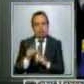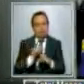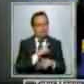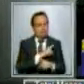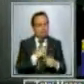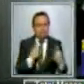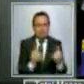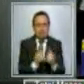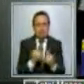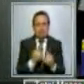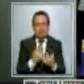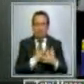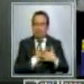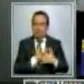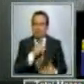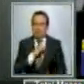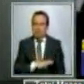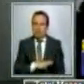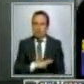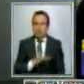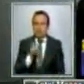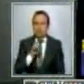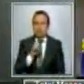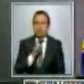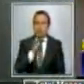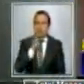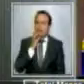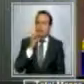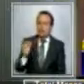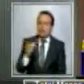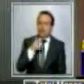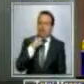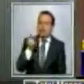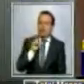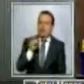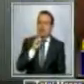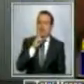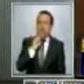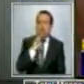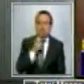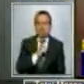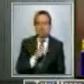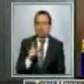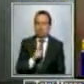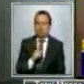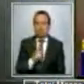ame a Chile puede desear lo contrario Bravo